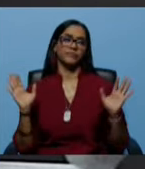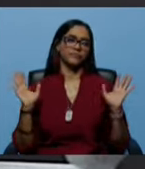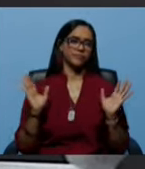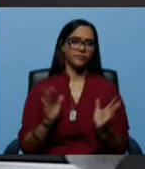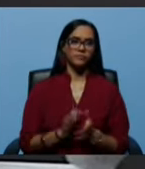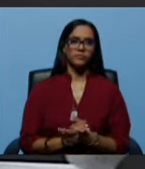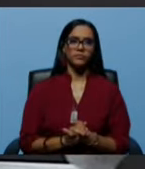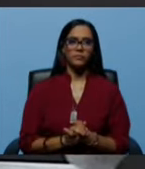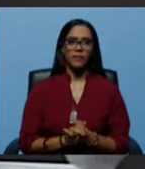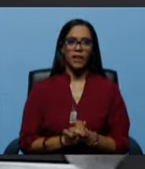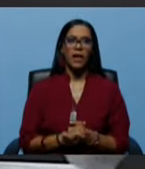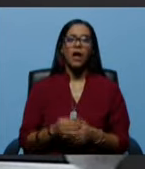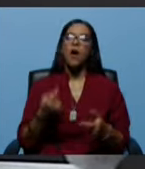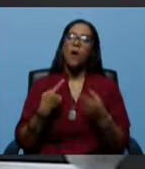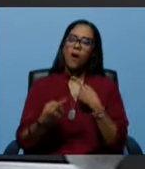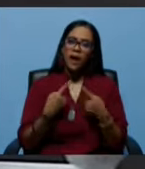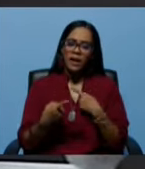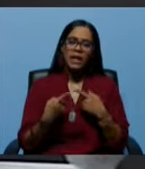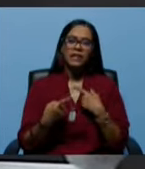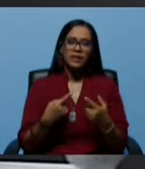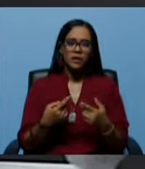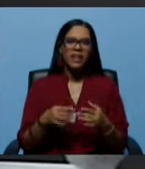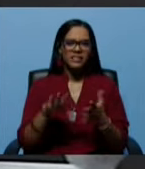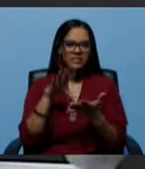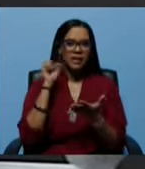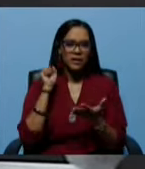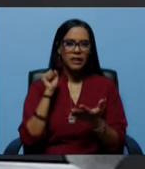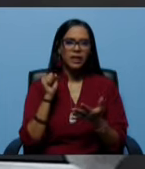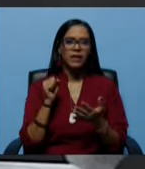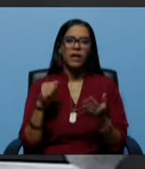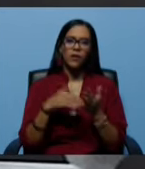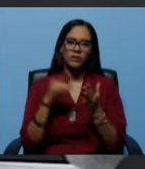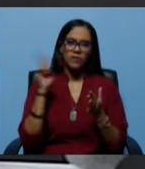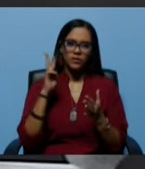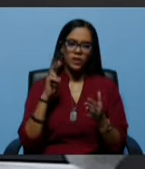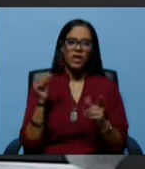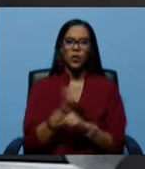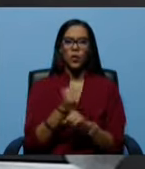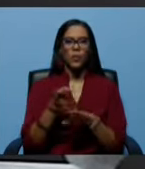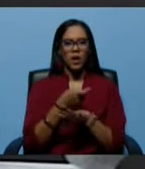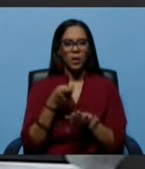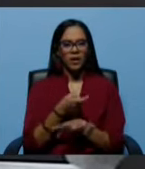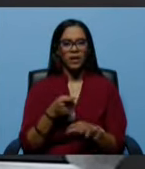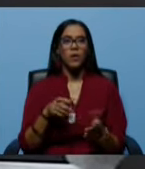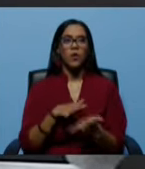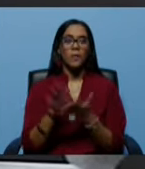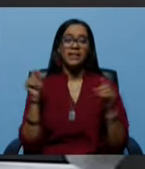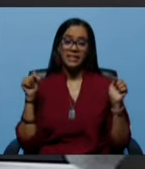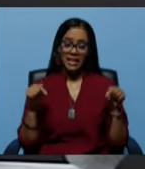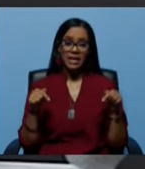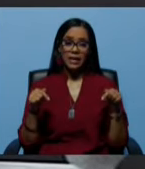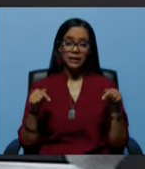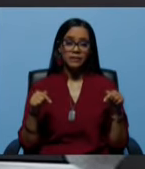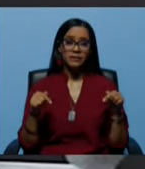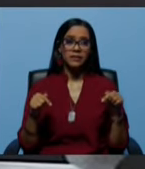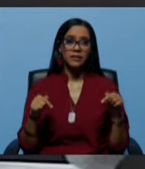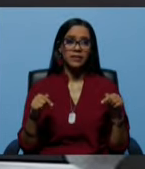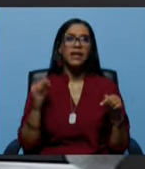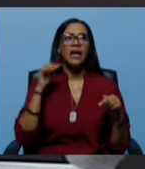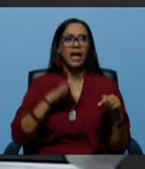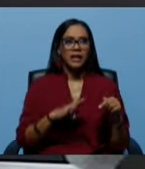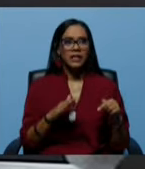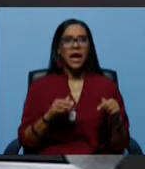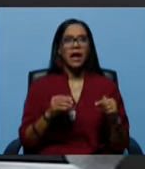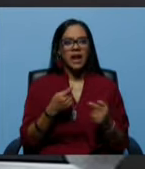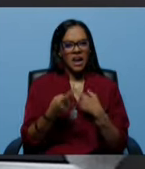Ojalá estas cosas les sirvan para entender que contra Venezuela hay un golpe de Estado. Lo que pasa es que aquí está como